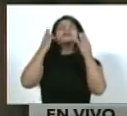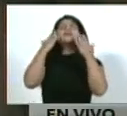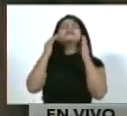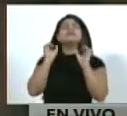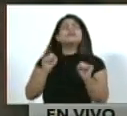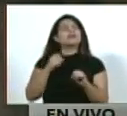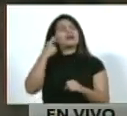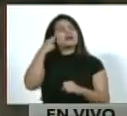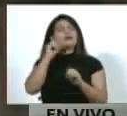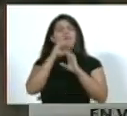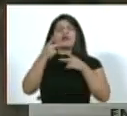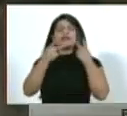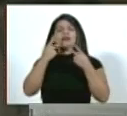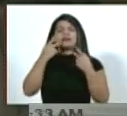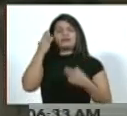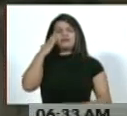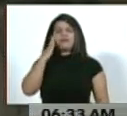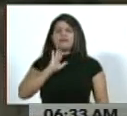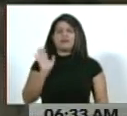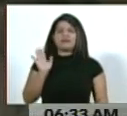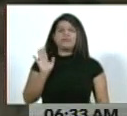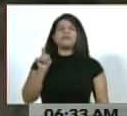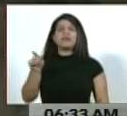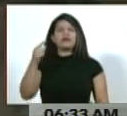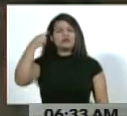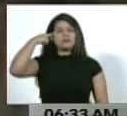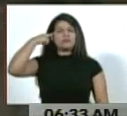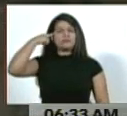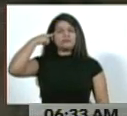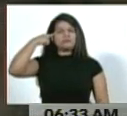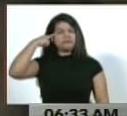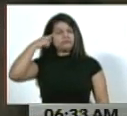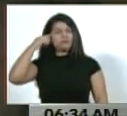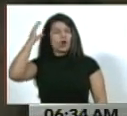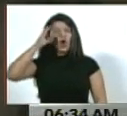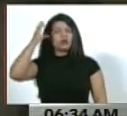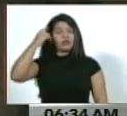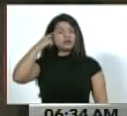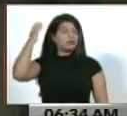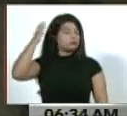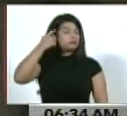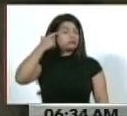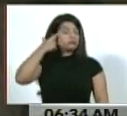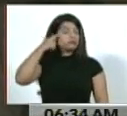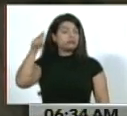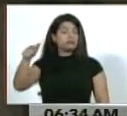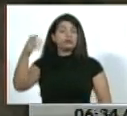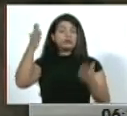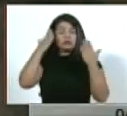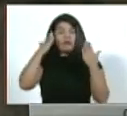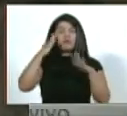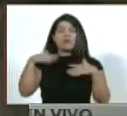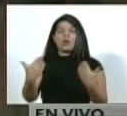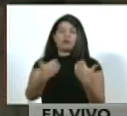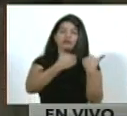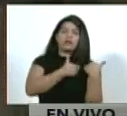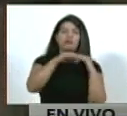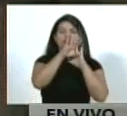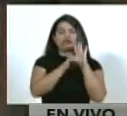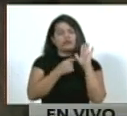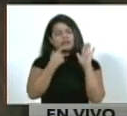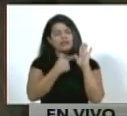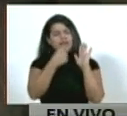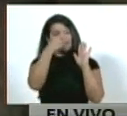viviendo, que como nunca tienen conciencia histórica del deber constitucional que nos